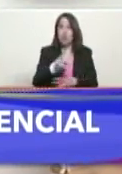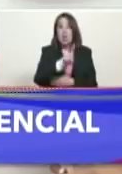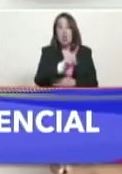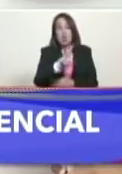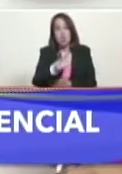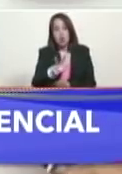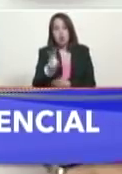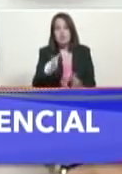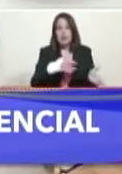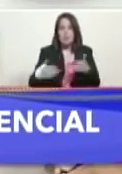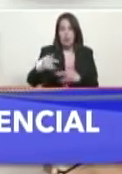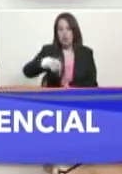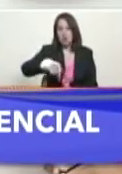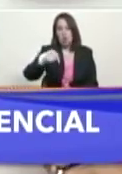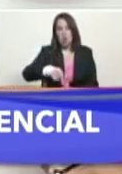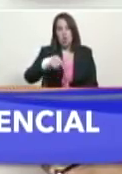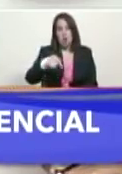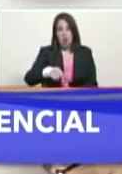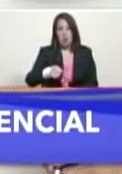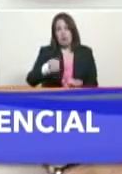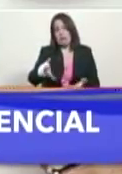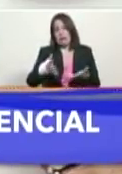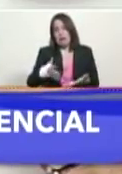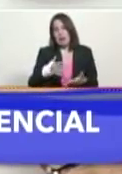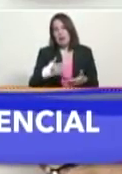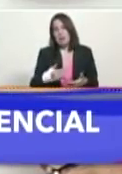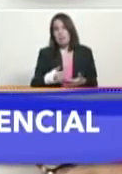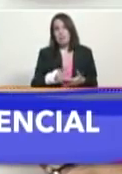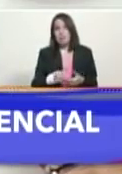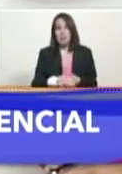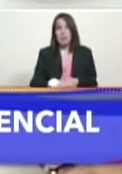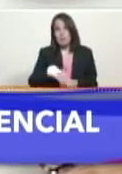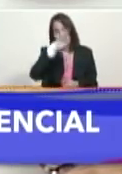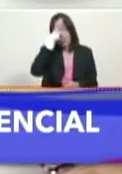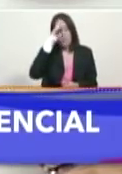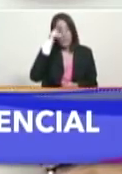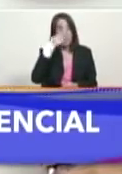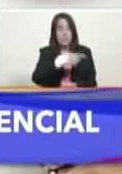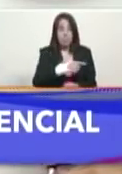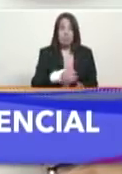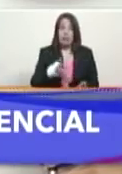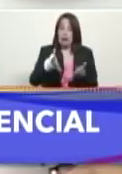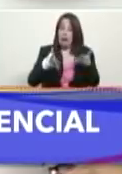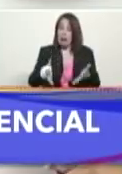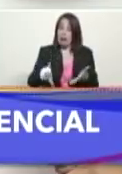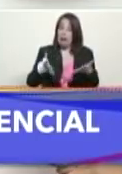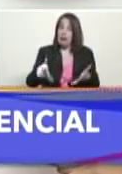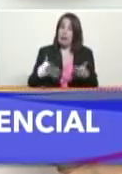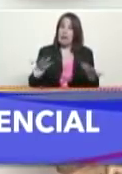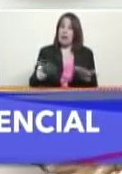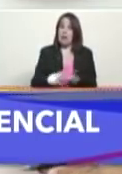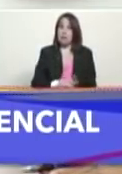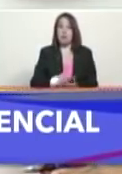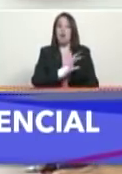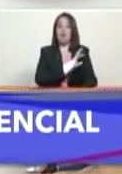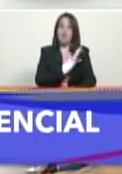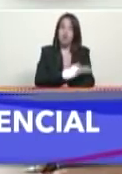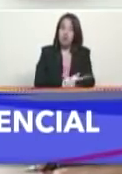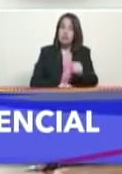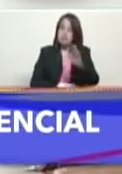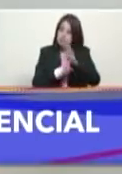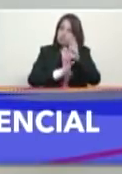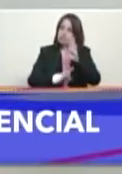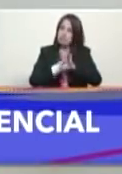el día de hoy. Y ahora vamos a consolidar. Es una acumulación, Diosdado, de victorias que generan fuerza y de fuerza que